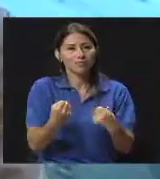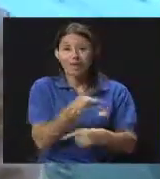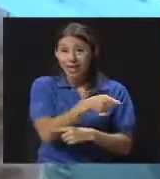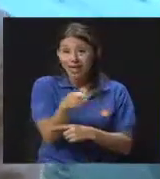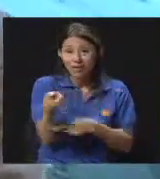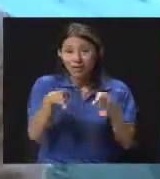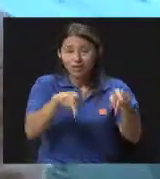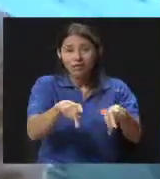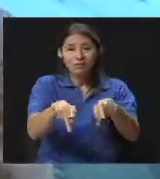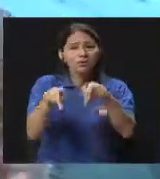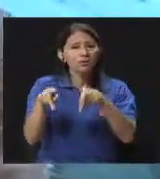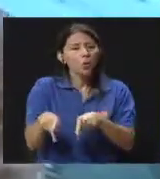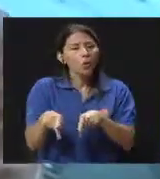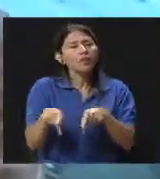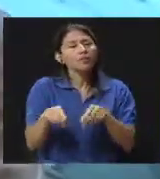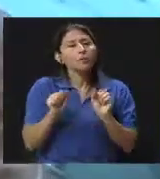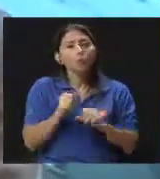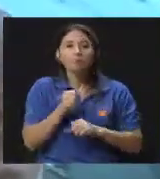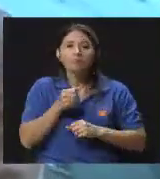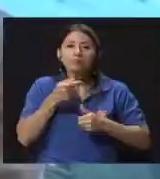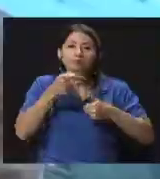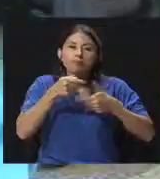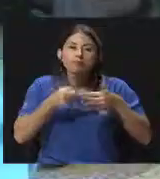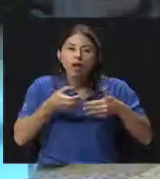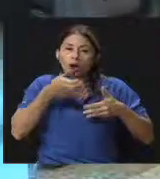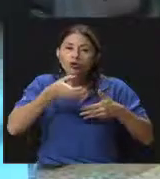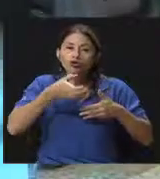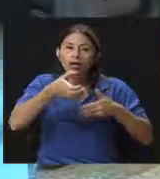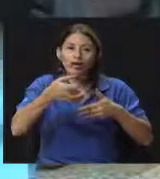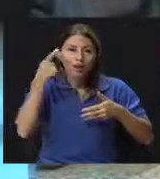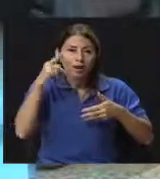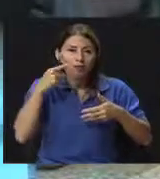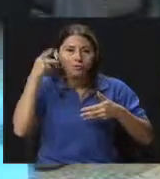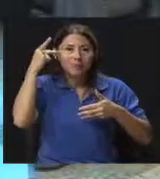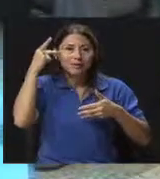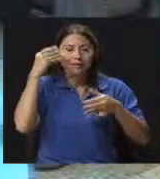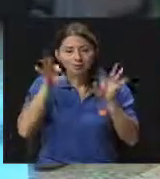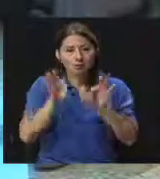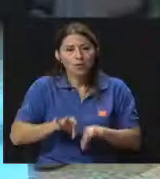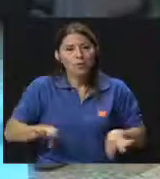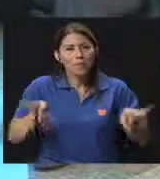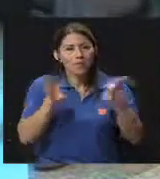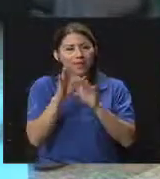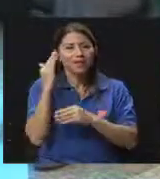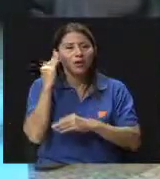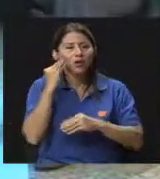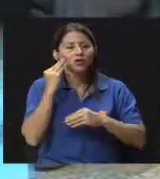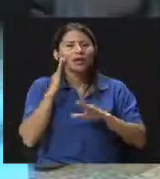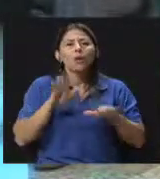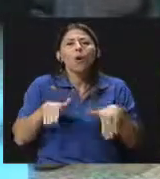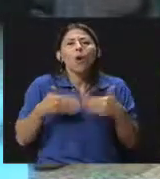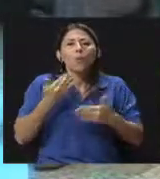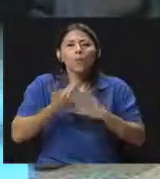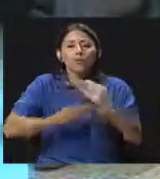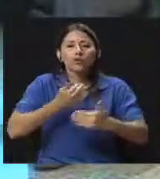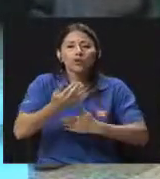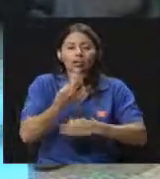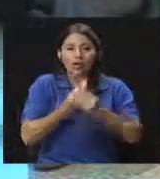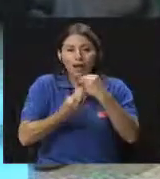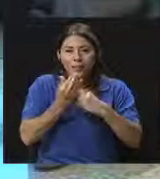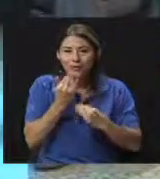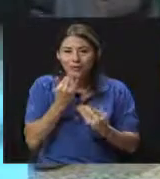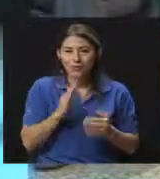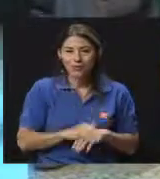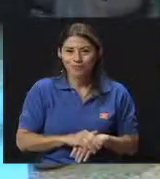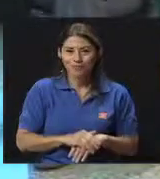que usualmente dan los consejos a los padres. Y por lo tanto es importante conocer cómo se da ese proceso de alimentación. Estamos